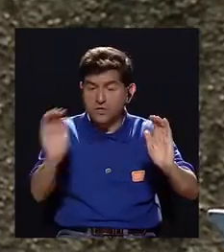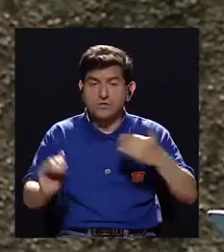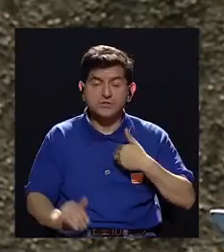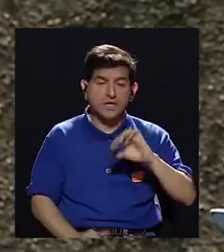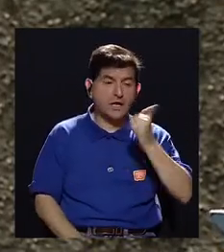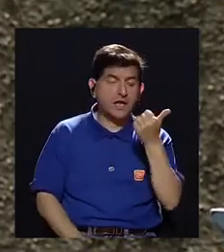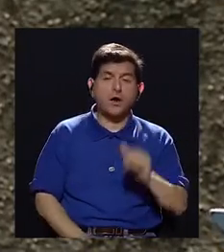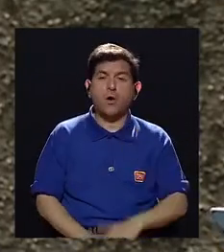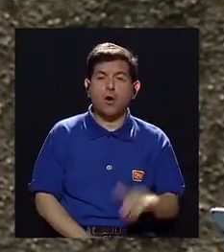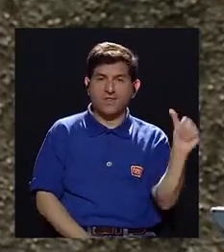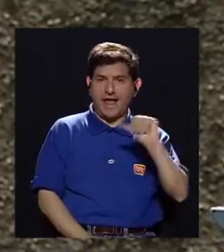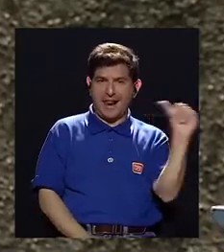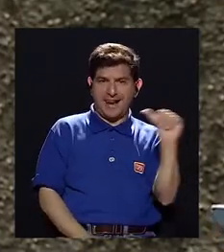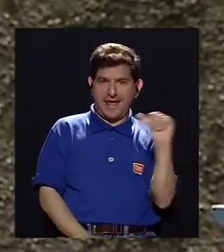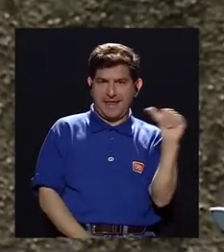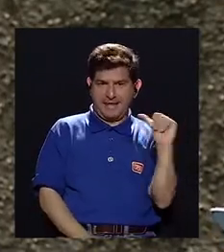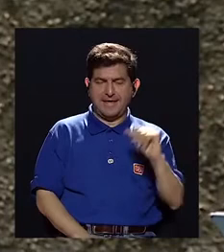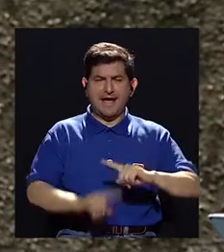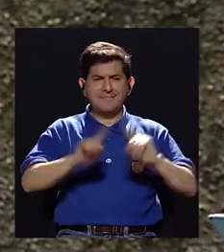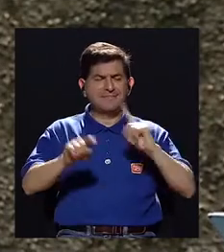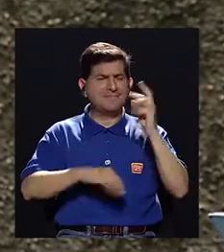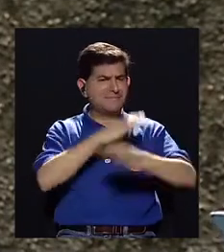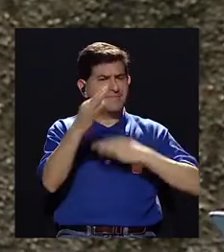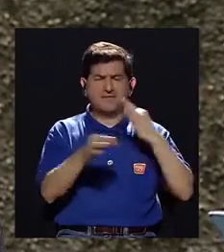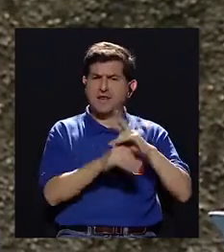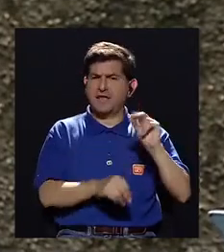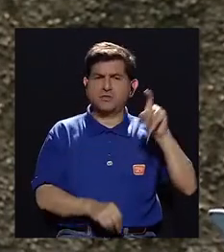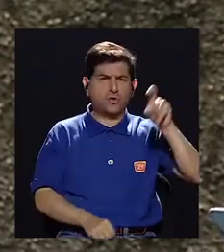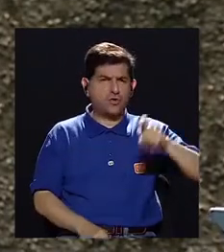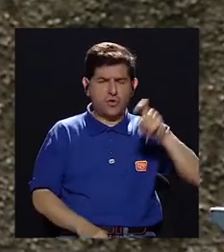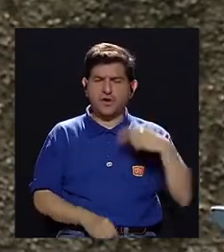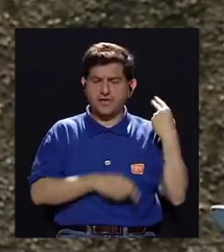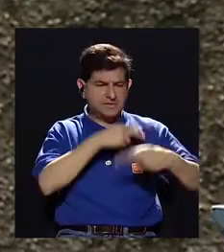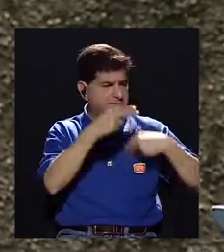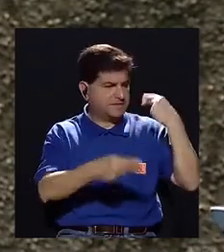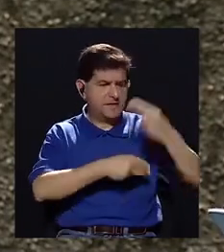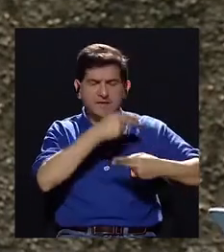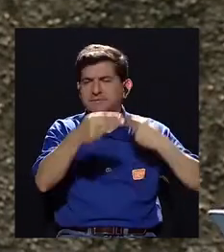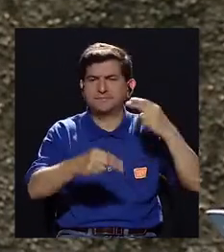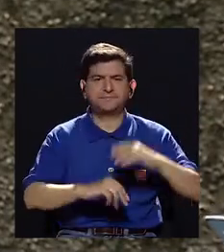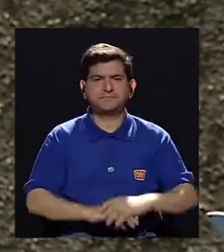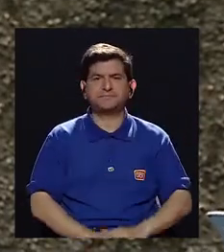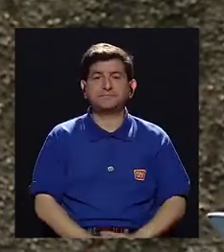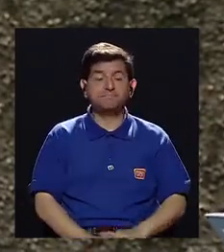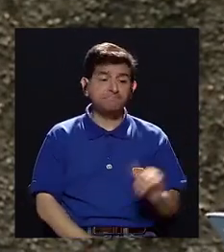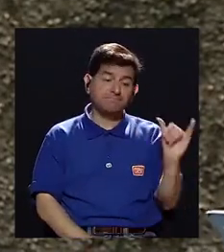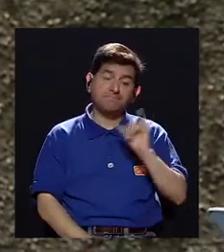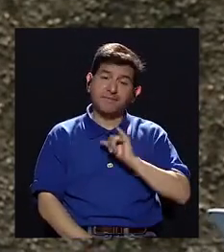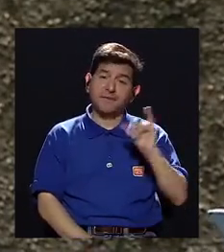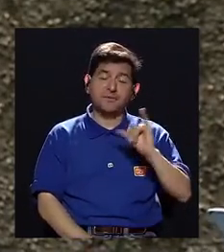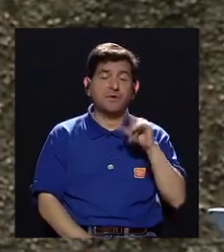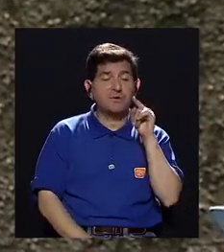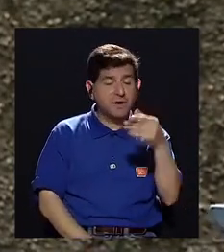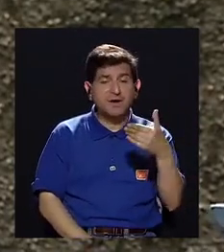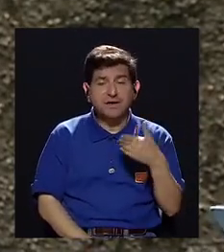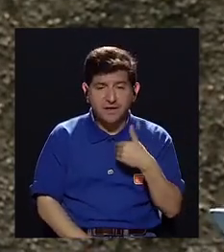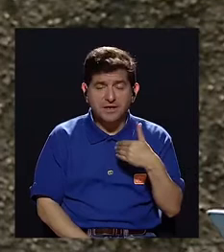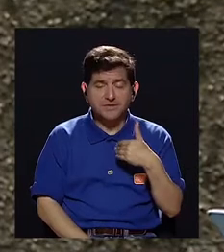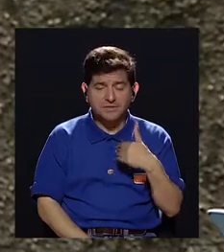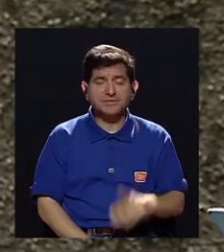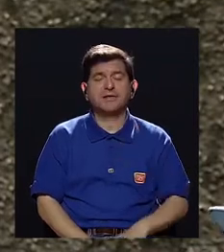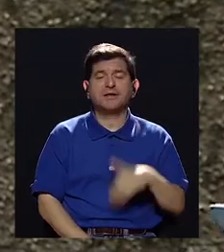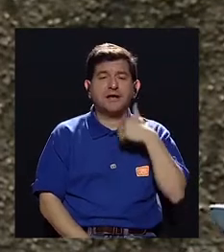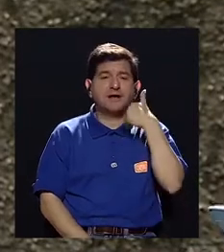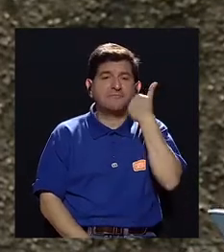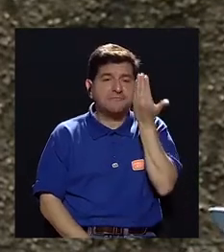tienen otras alergias por diferente tipo, no necesariamente heredables, también van a tener